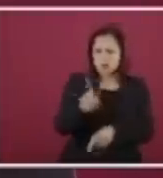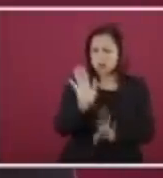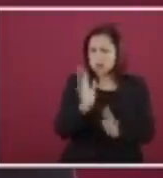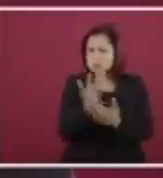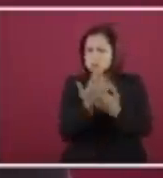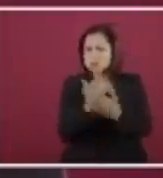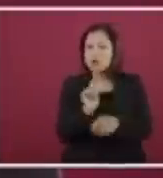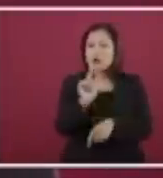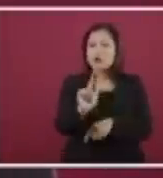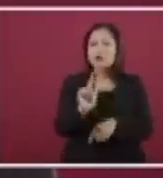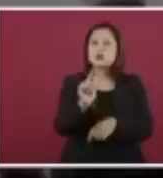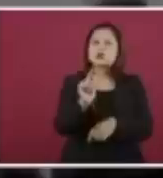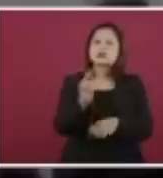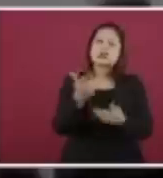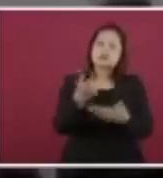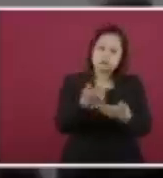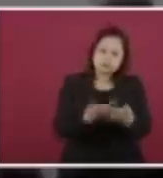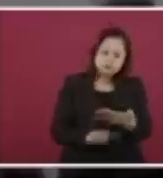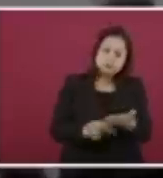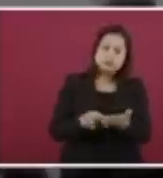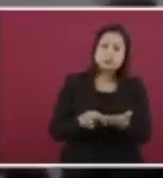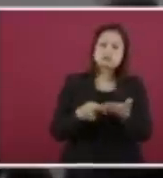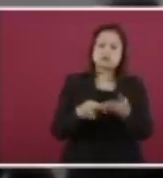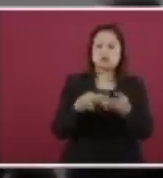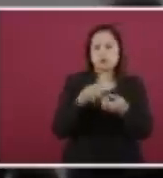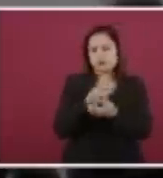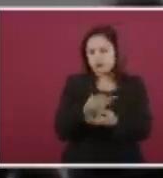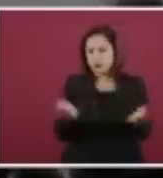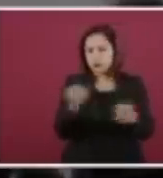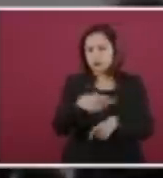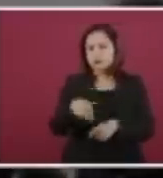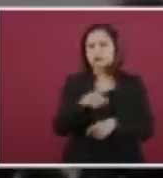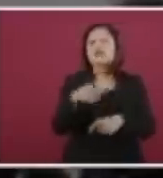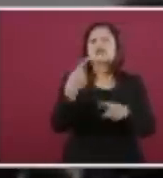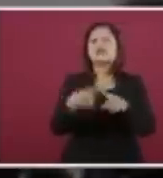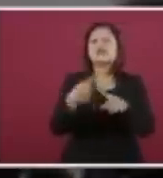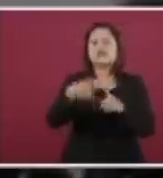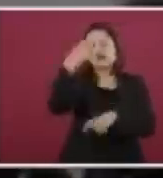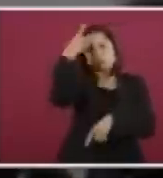los concesionarios. Esto está